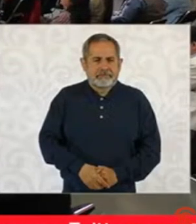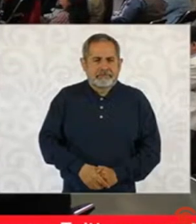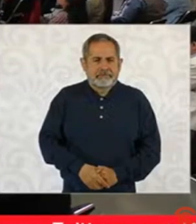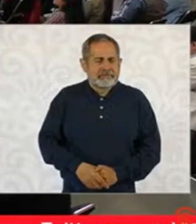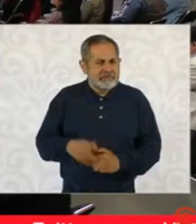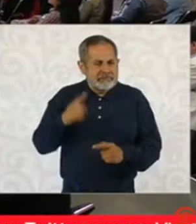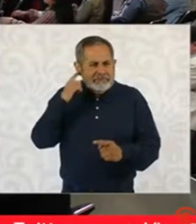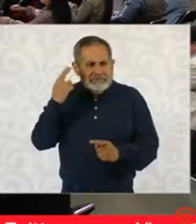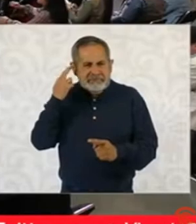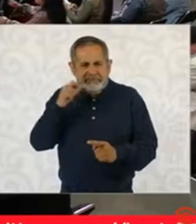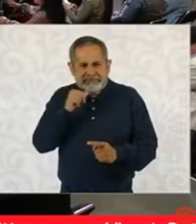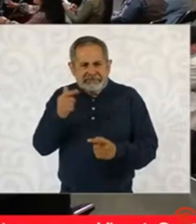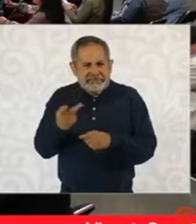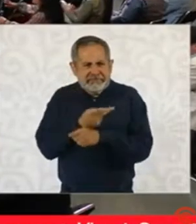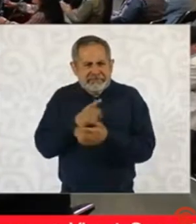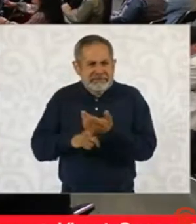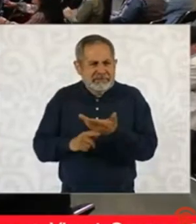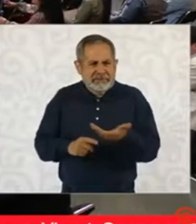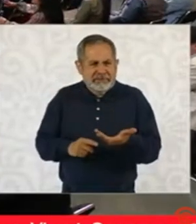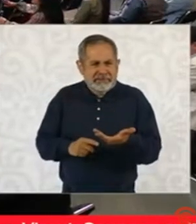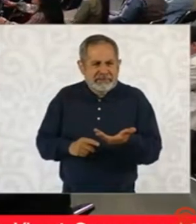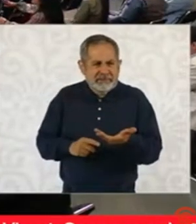No tiene sonido.